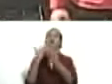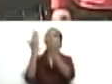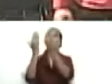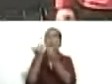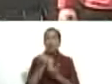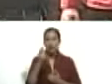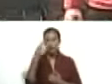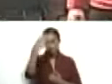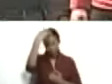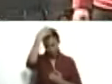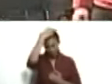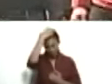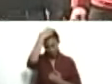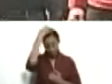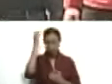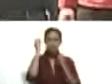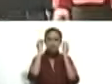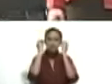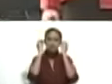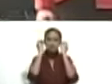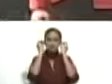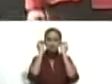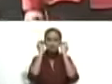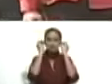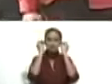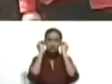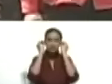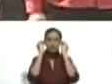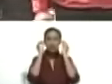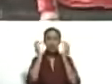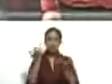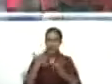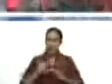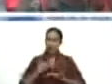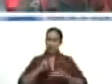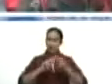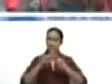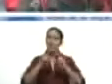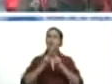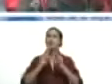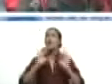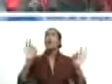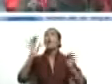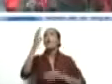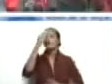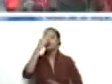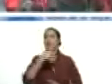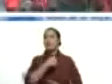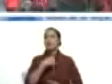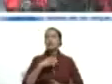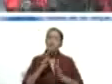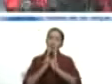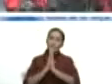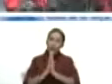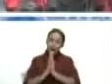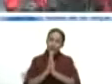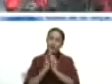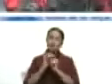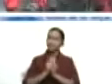reino de bendiciones sobre el pueblo de Venezuela, danos la paz, oh Santísimo Padre. Y ahí sigo mi